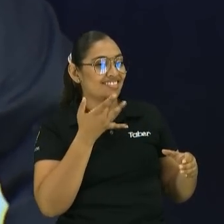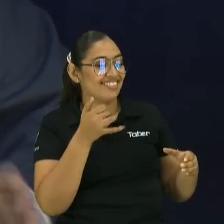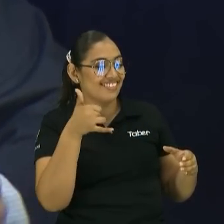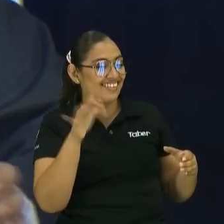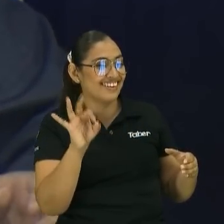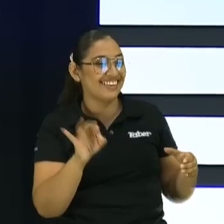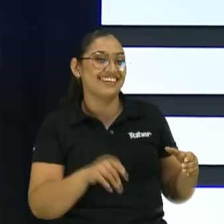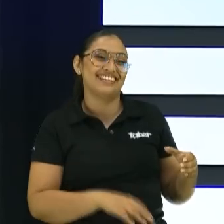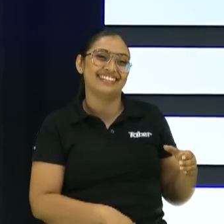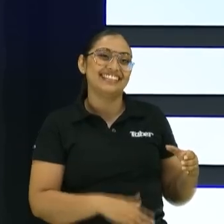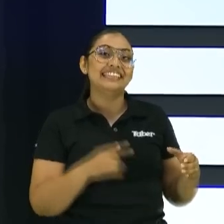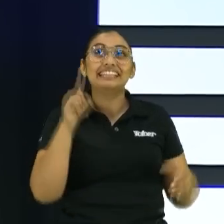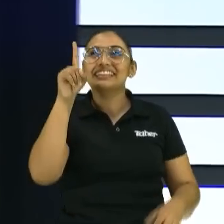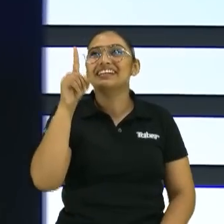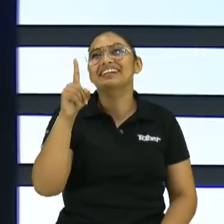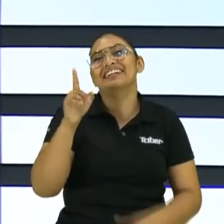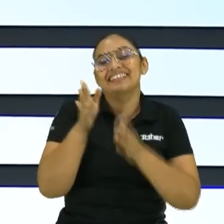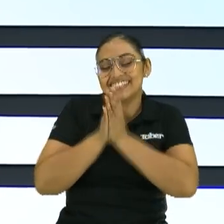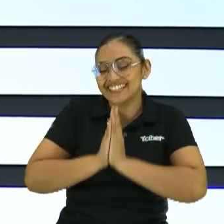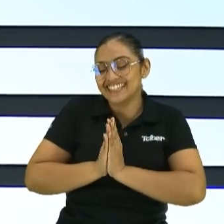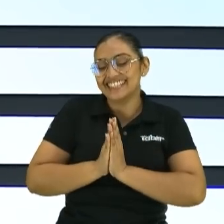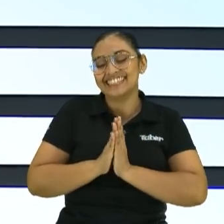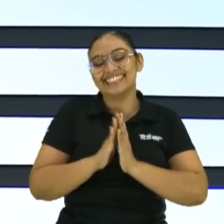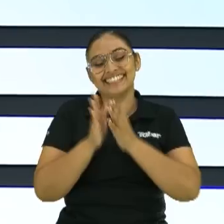Ay señor perdón